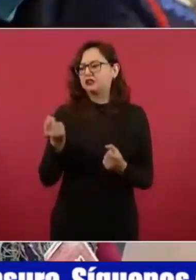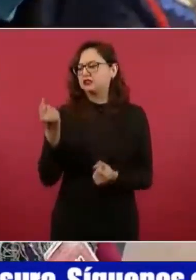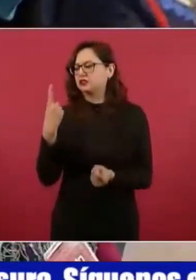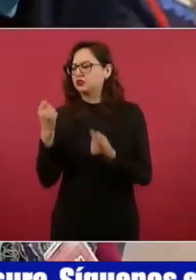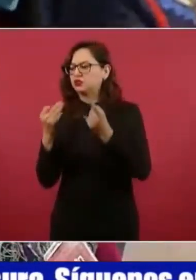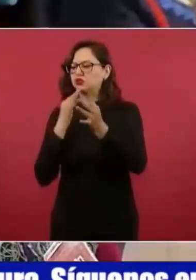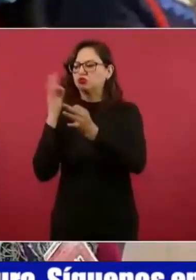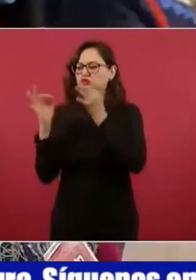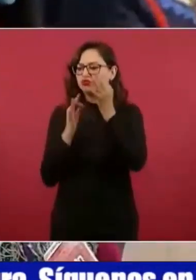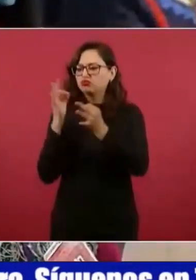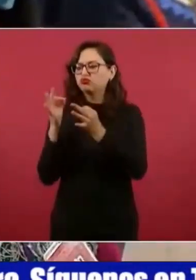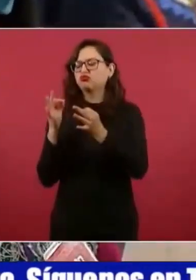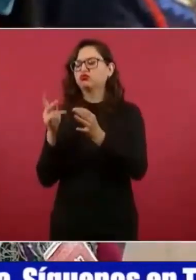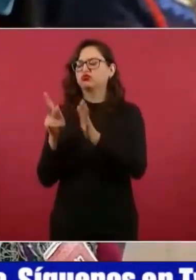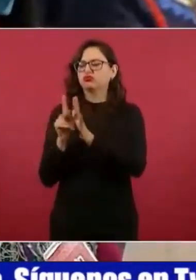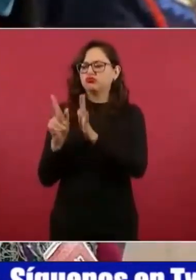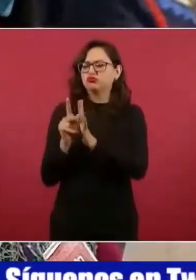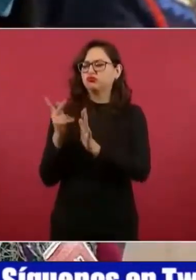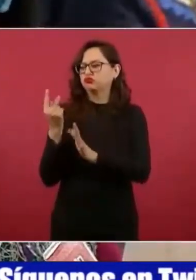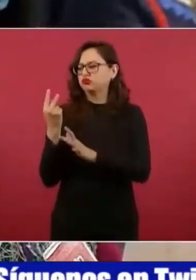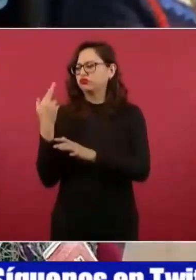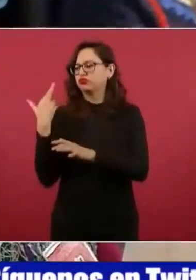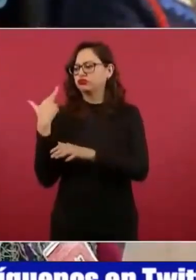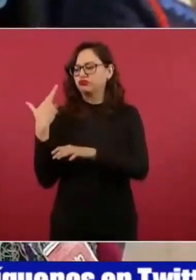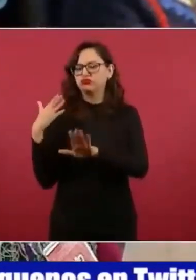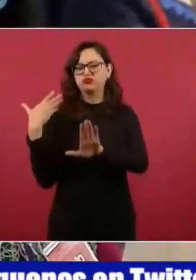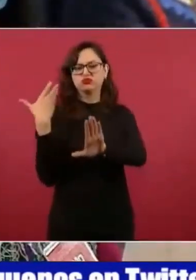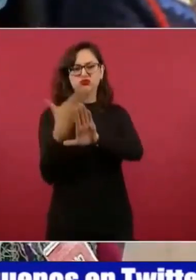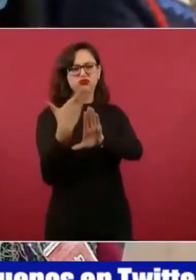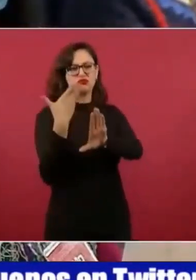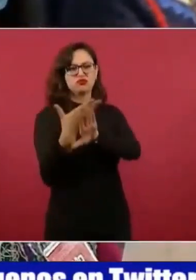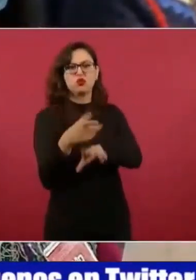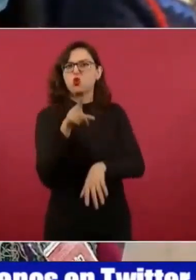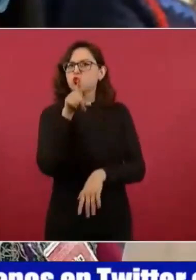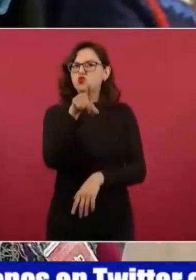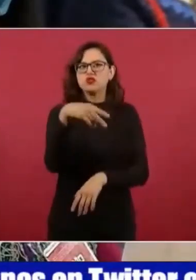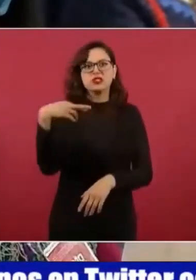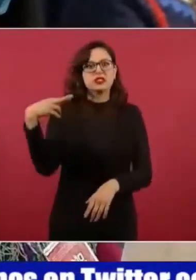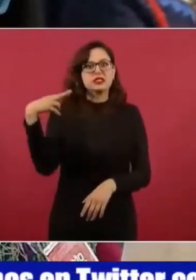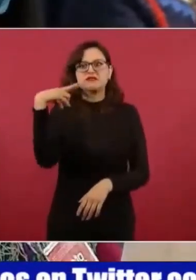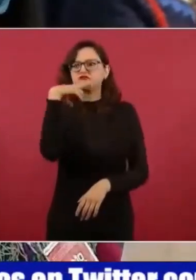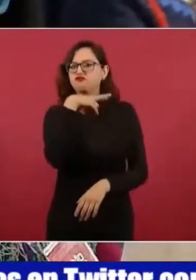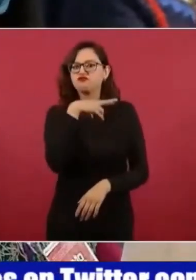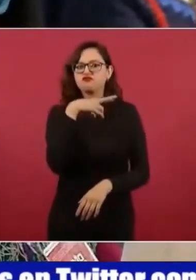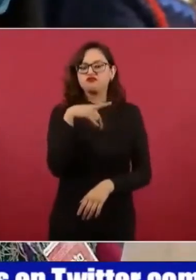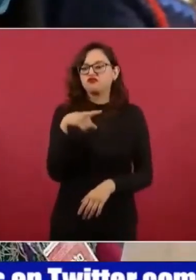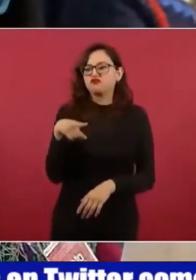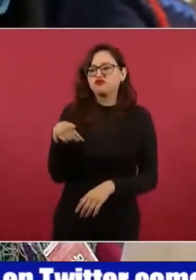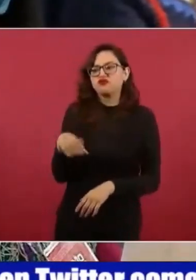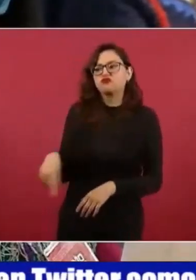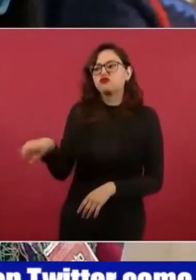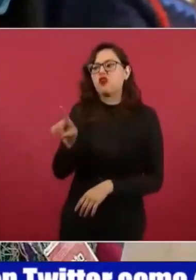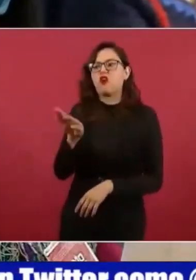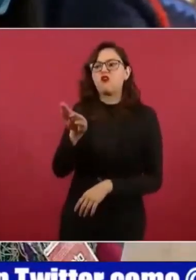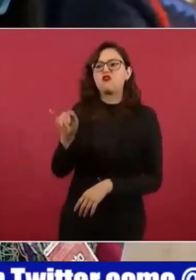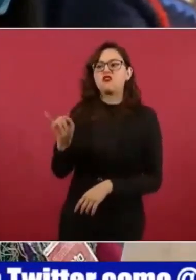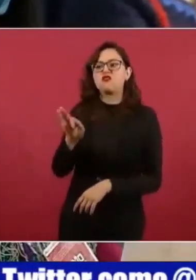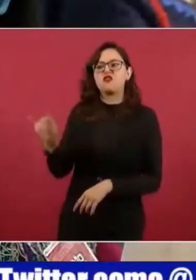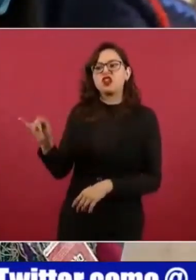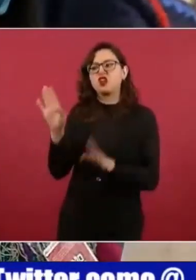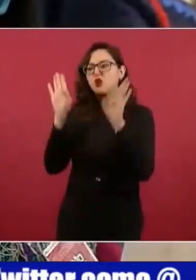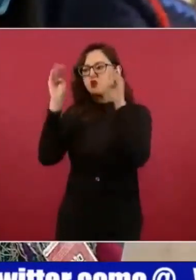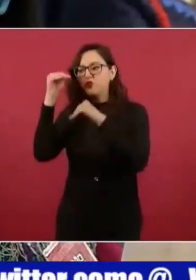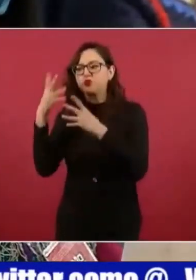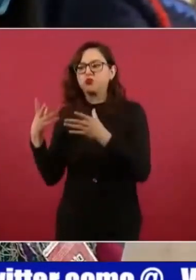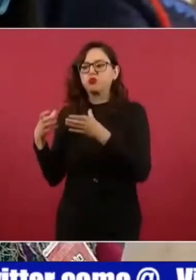mensajes hablados, escritos, en los documentos periodísticos, en los libros de historia, en los libros de